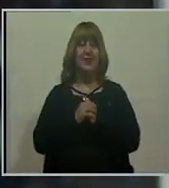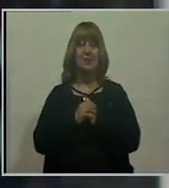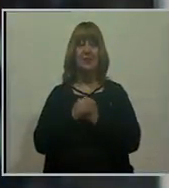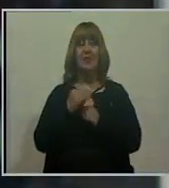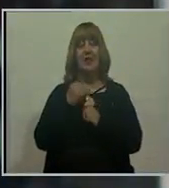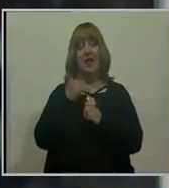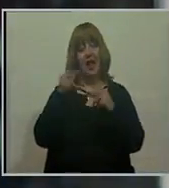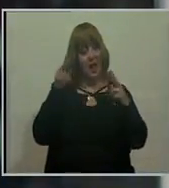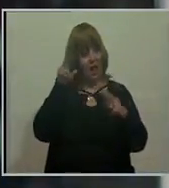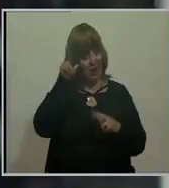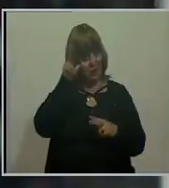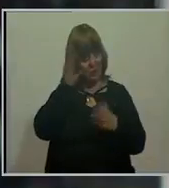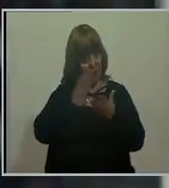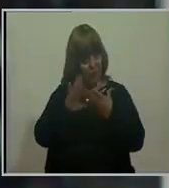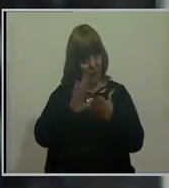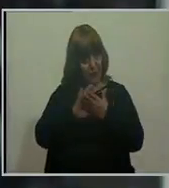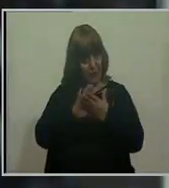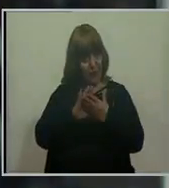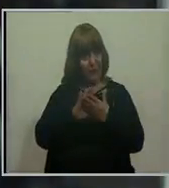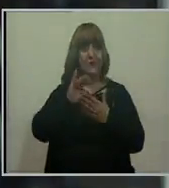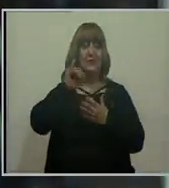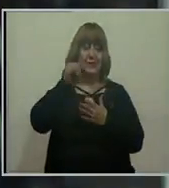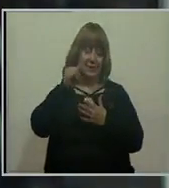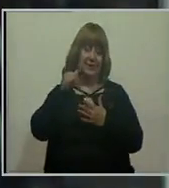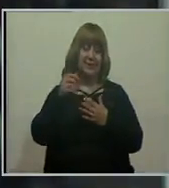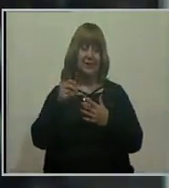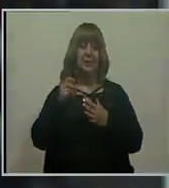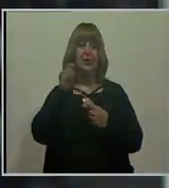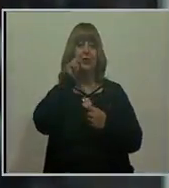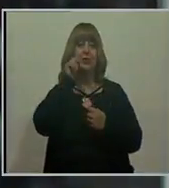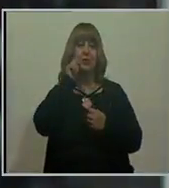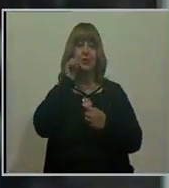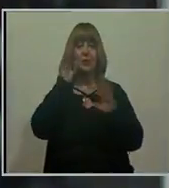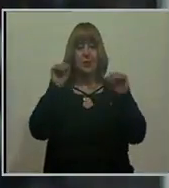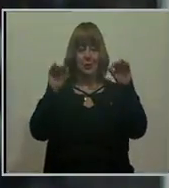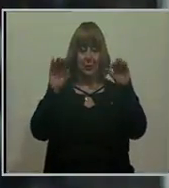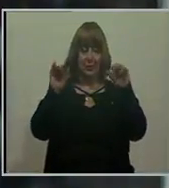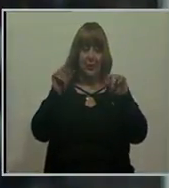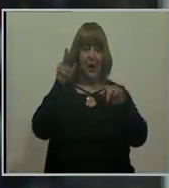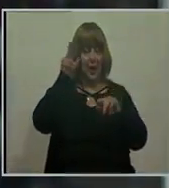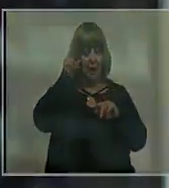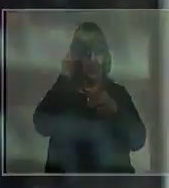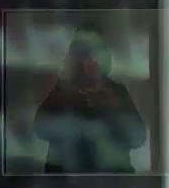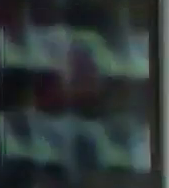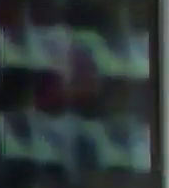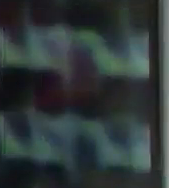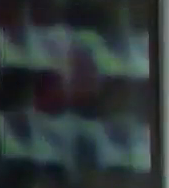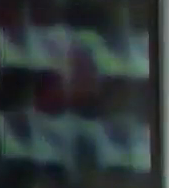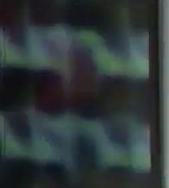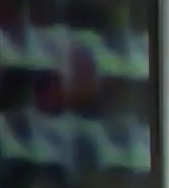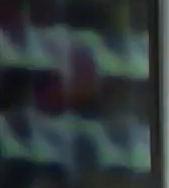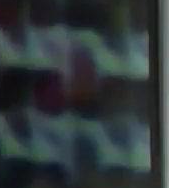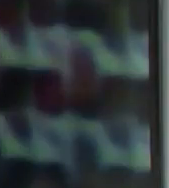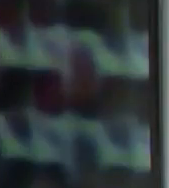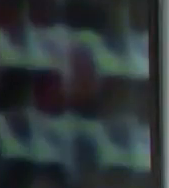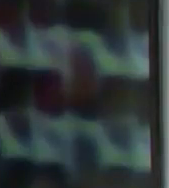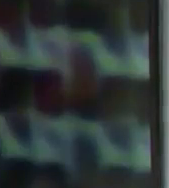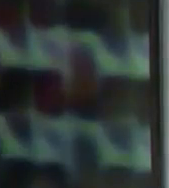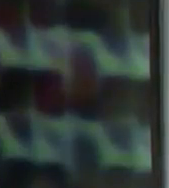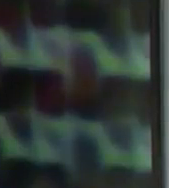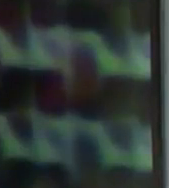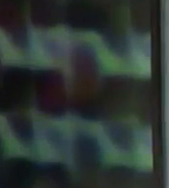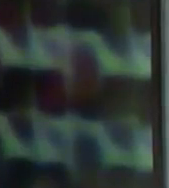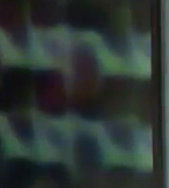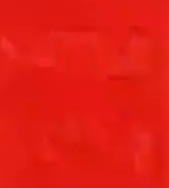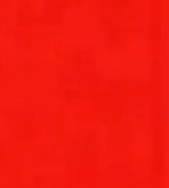8 nos vemos, Peter. Ojalá que así sea. Un beso enorme. Chao, chicos. Hasta las 8. Chao. Chao, Pedro. Ahí pasaba Pedro Daniel Massa con toda la información